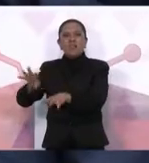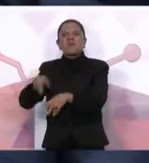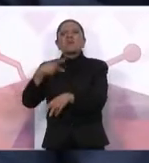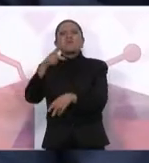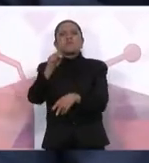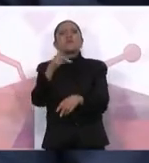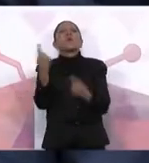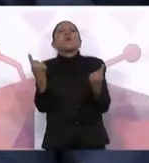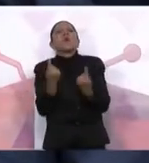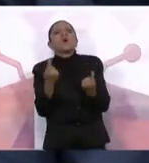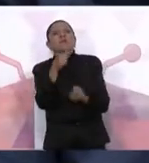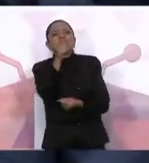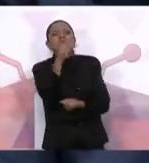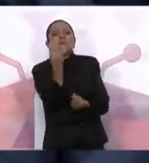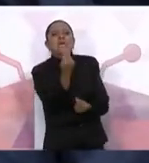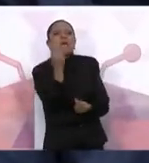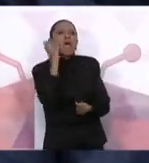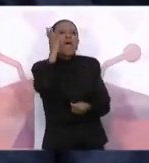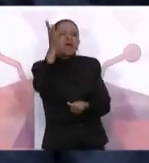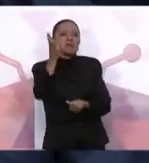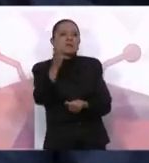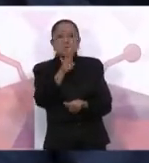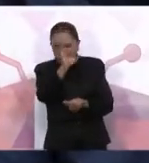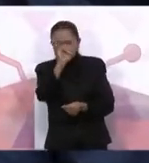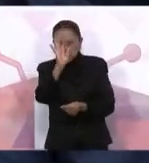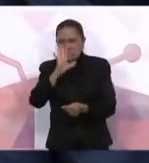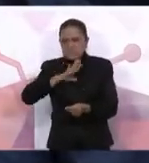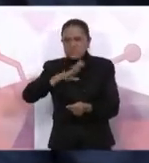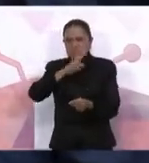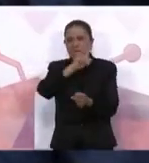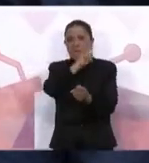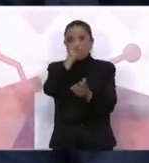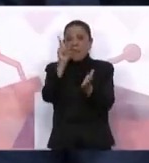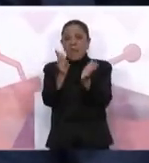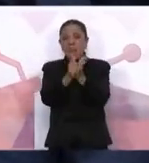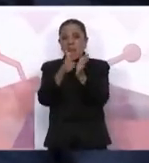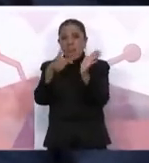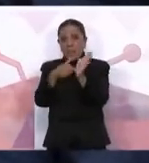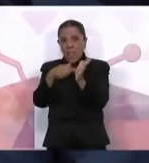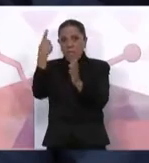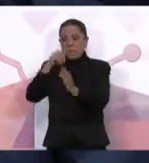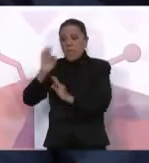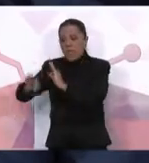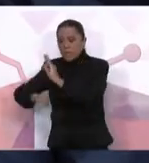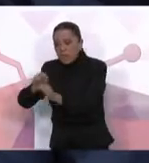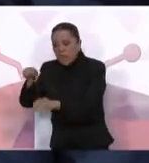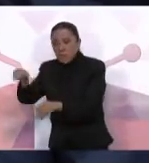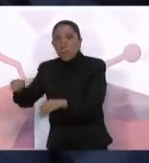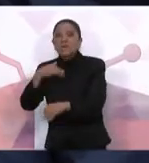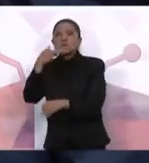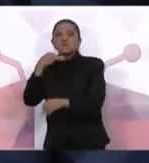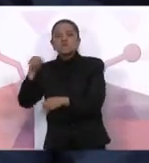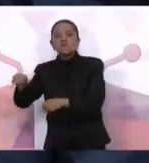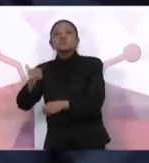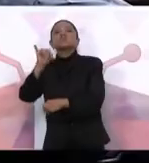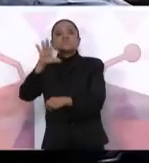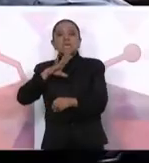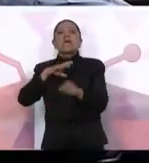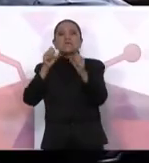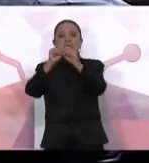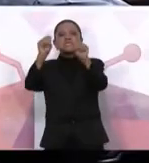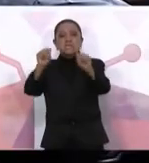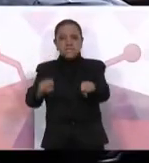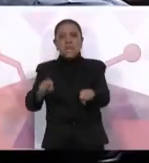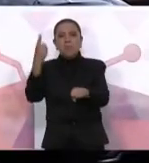existe una ley para tratar los residuos sólidos en el estado de morelos si existe un sistema para tratar los residuos sólidos